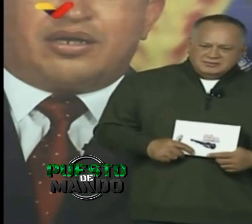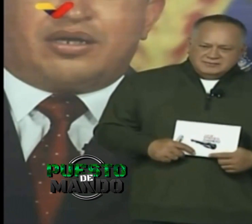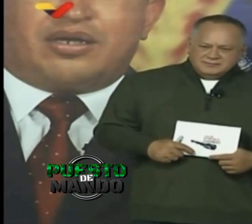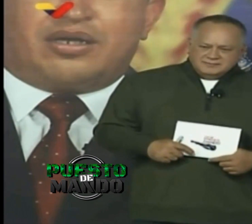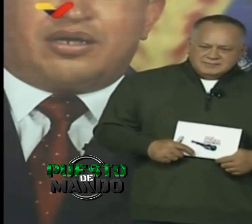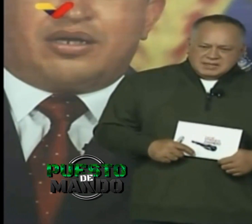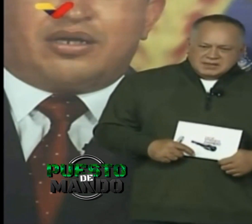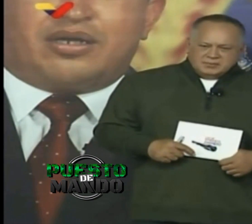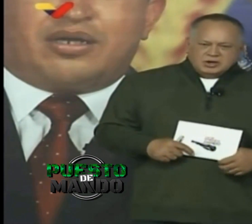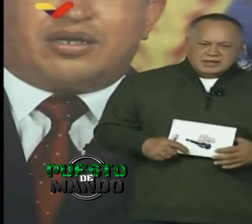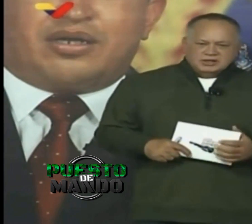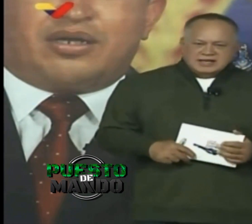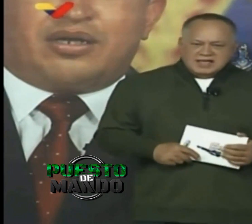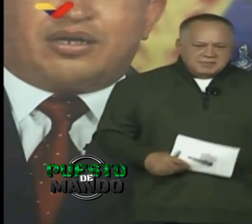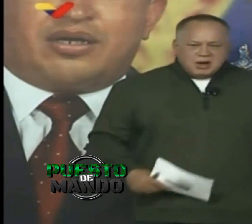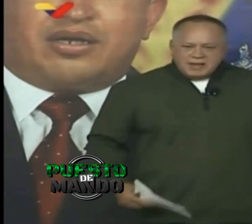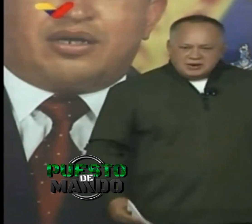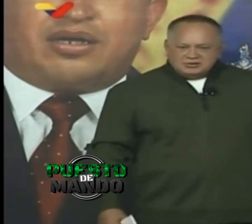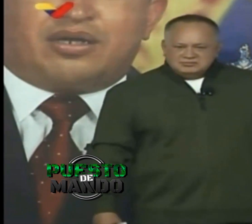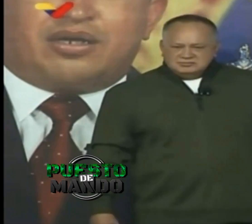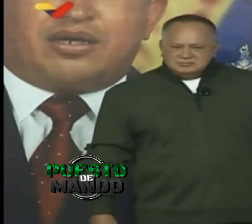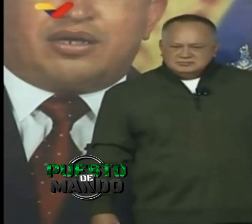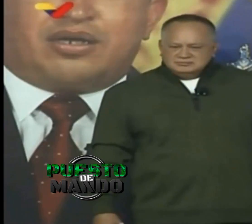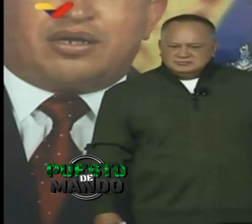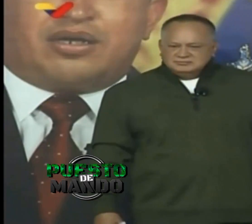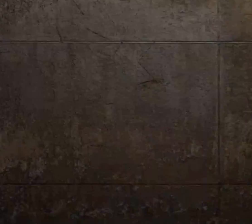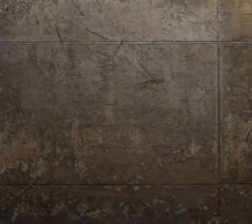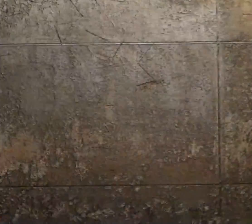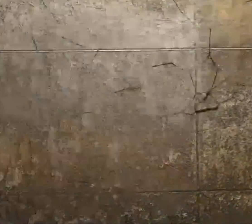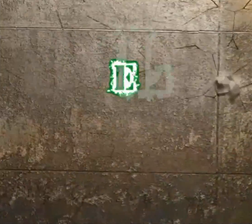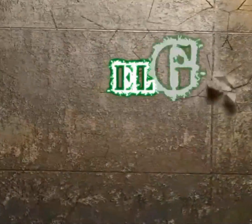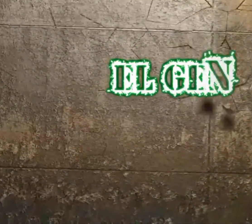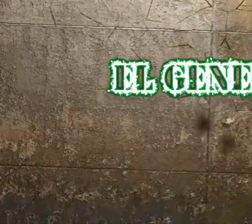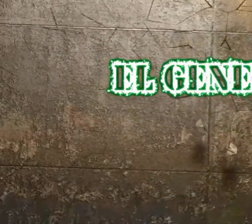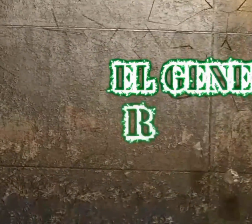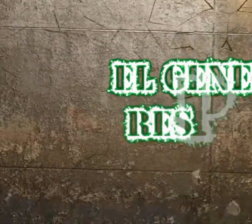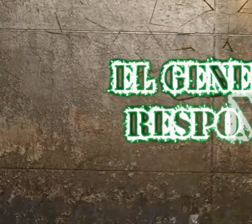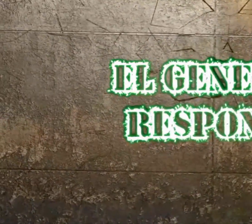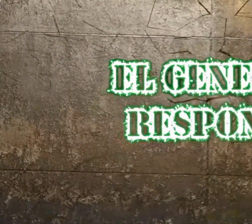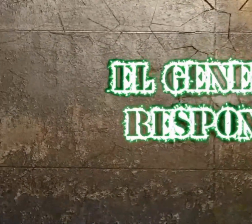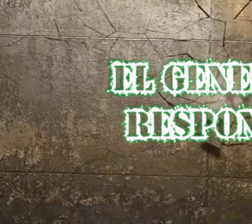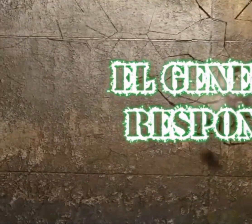comandante Chávez? ¿Por qué no te callas? Más o menos.